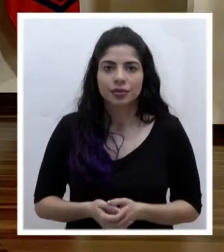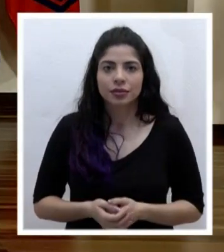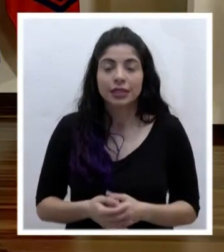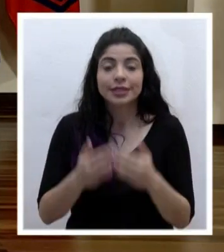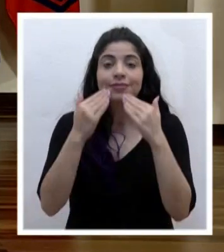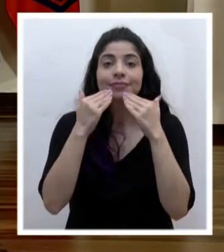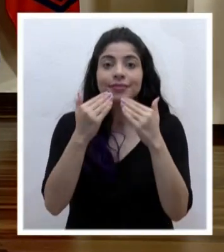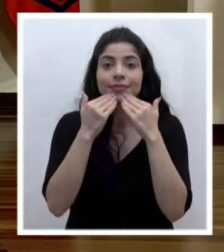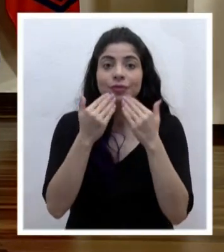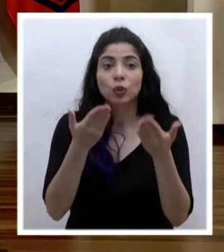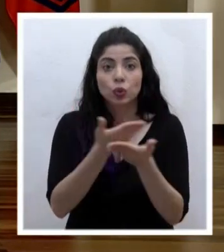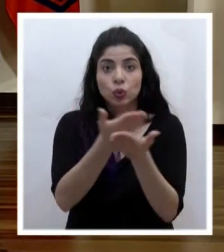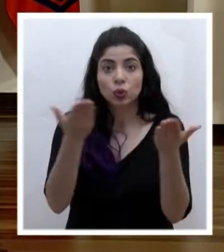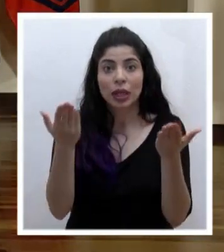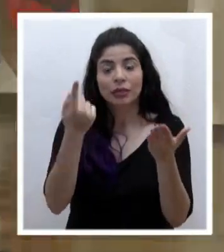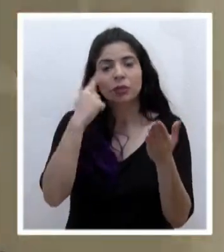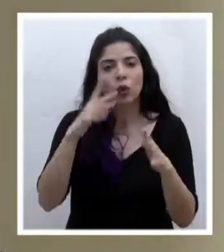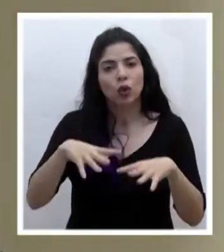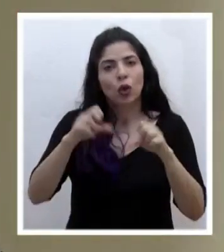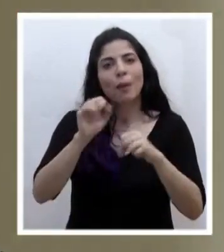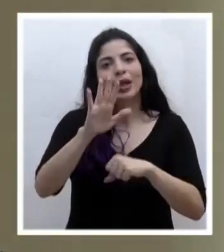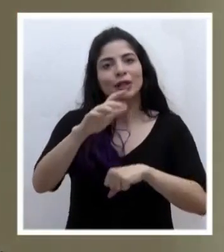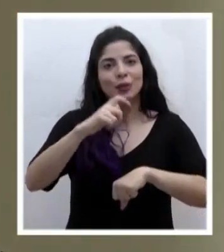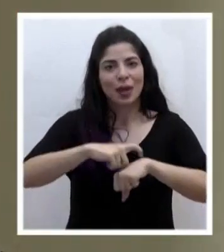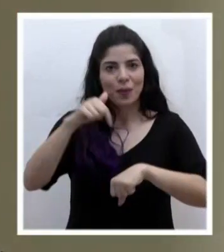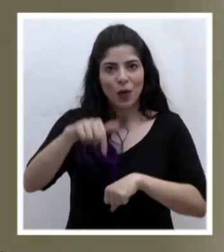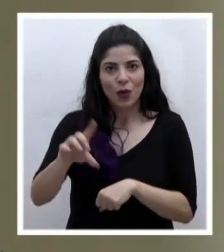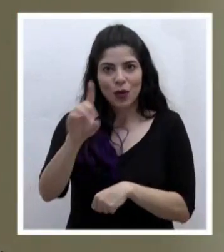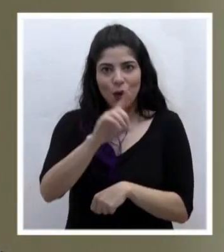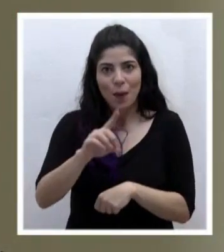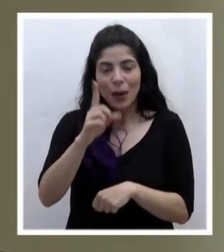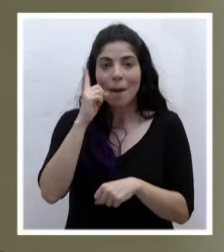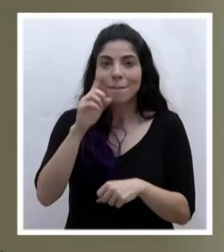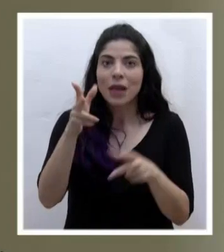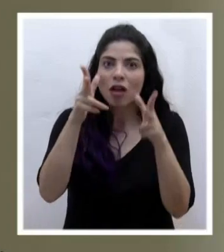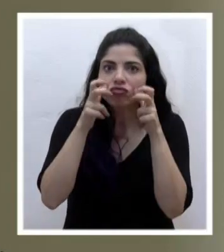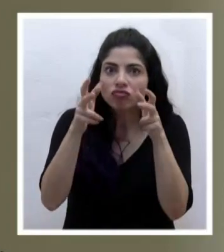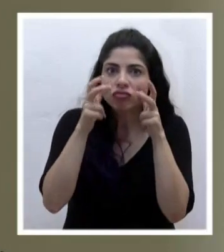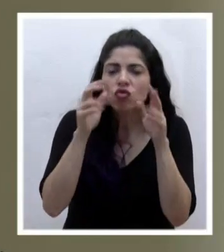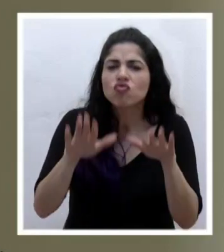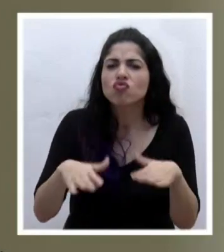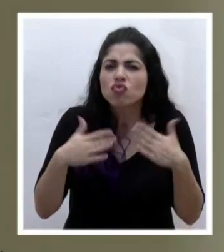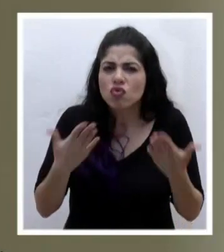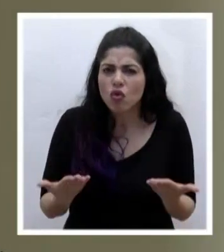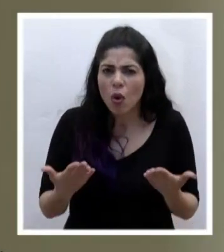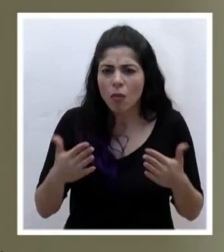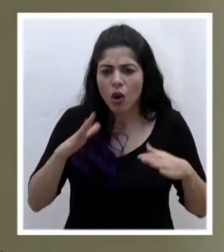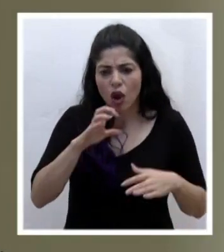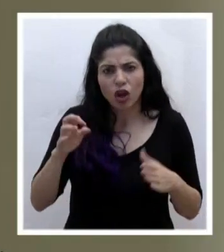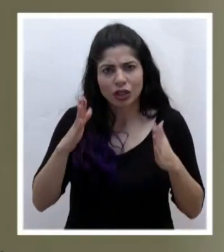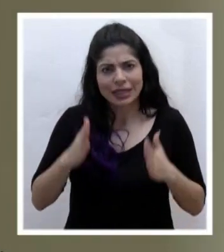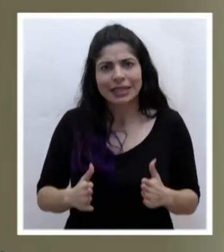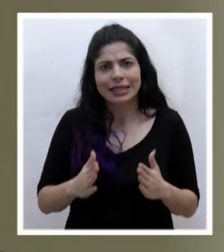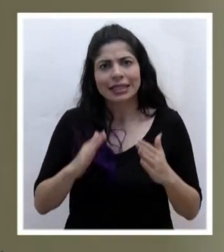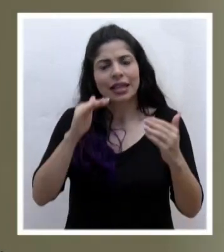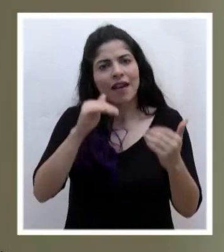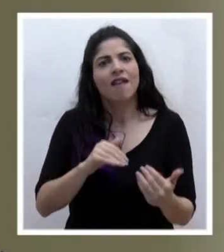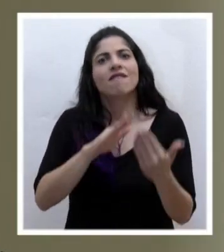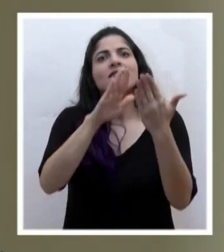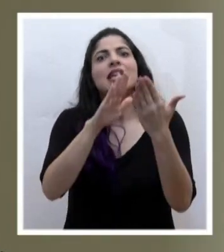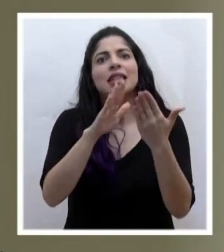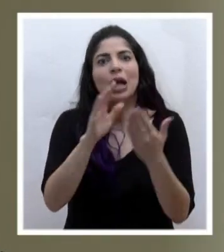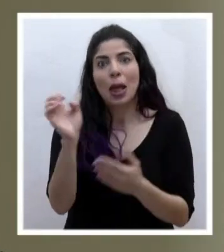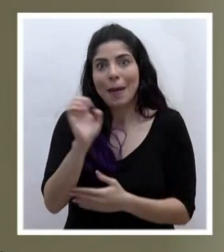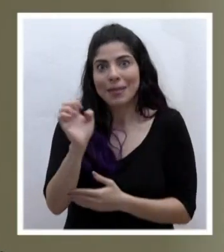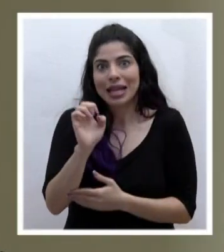Le agradecemos a ustedes por sacar un momentito de este domingo para mantenerse informados de cómo enfrentamos los costarricenses